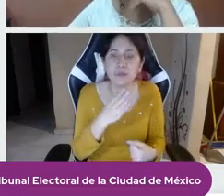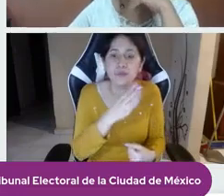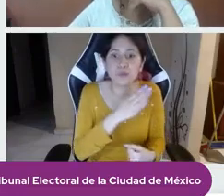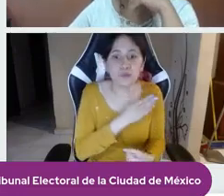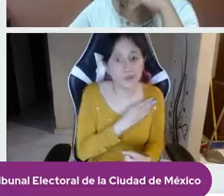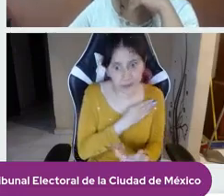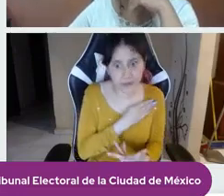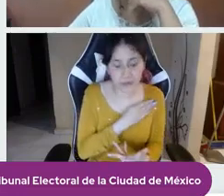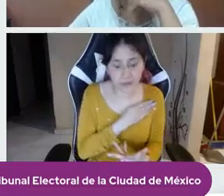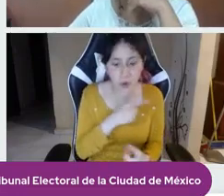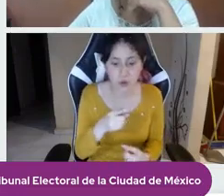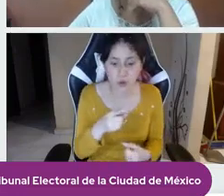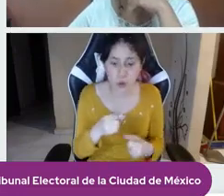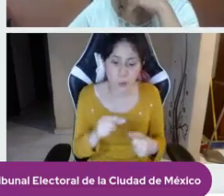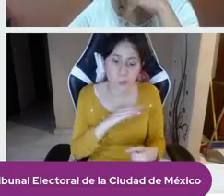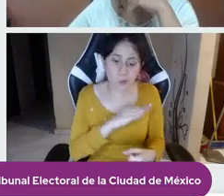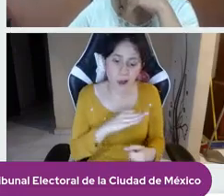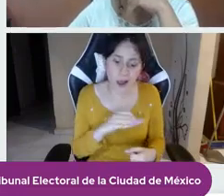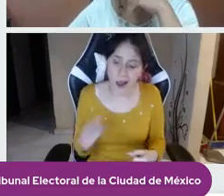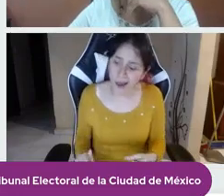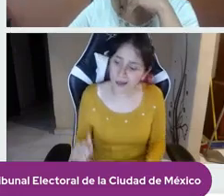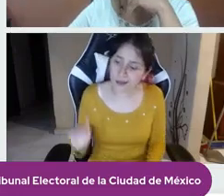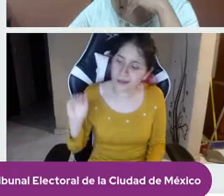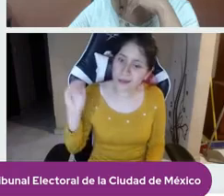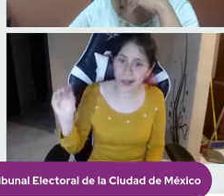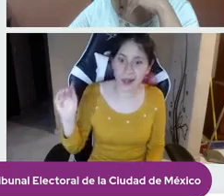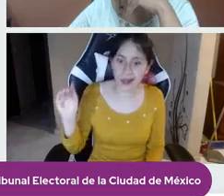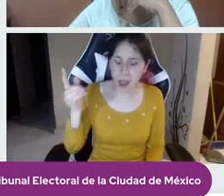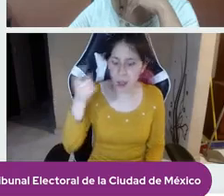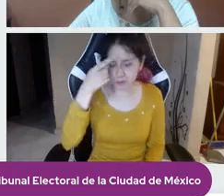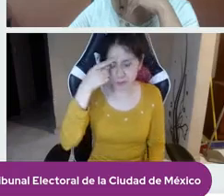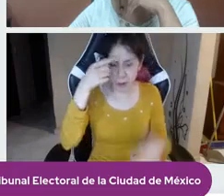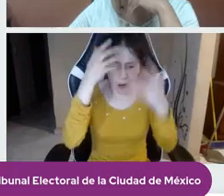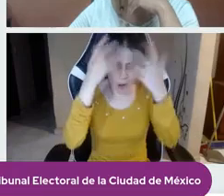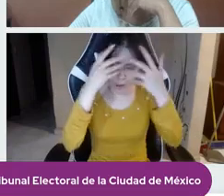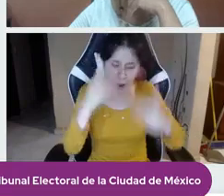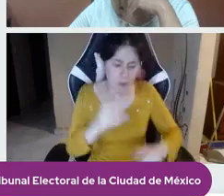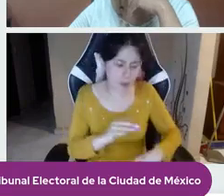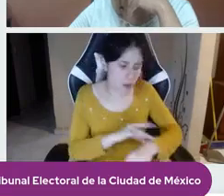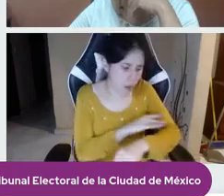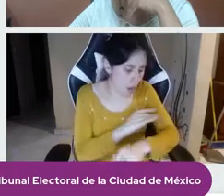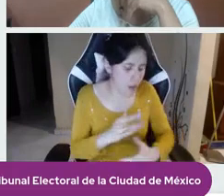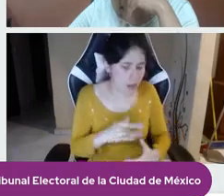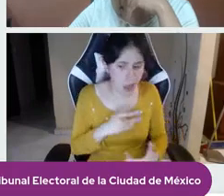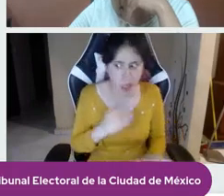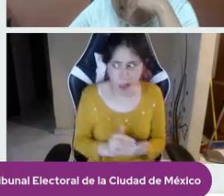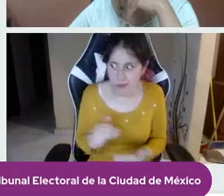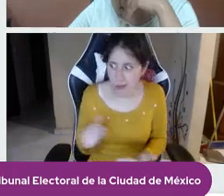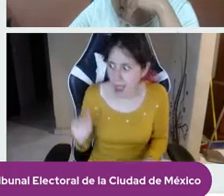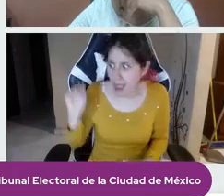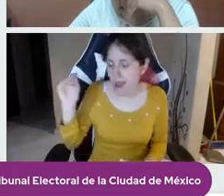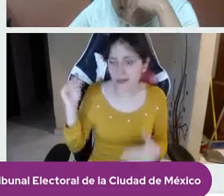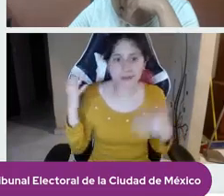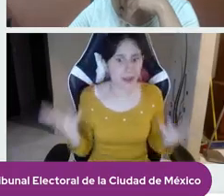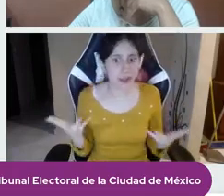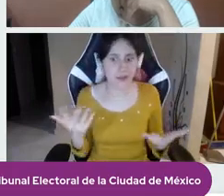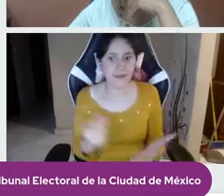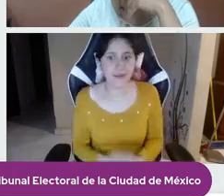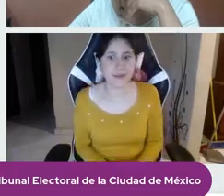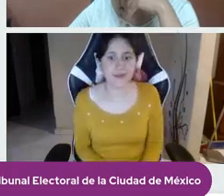puedes seguir creciendo mentalmente, emocionalmente, físicamente, espiritualmente,